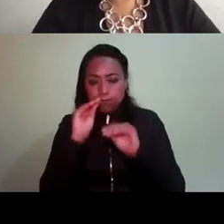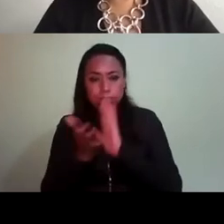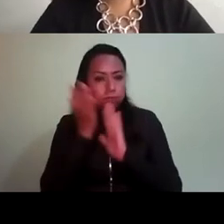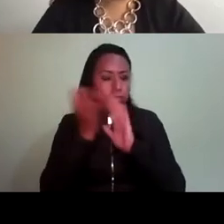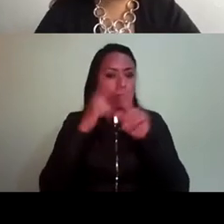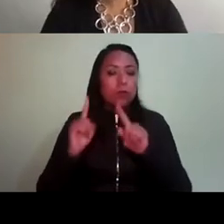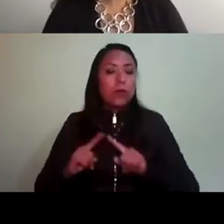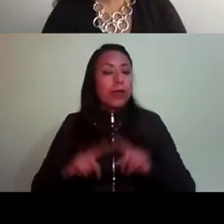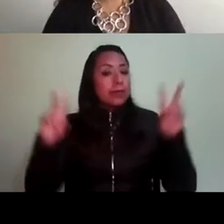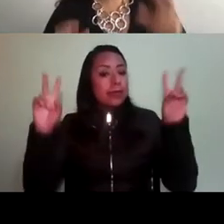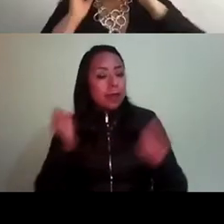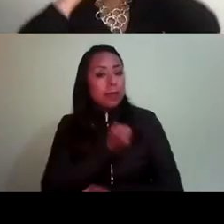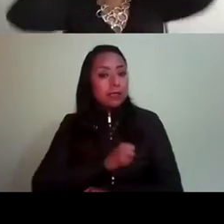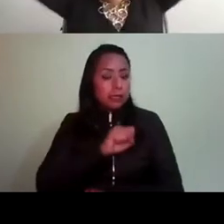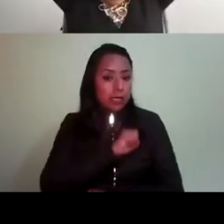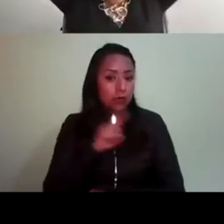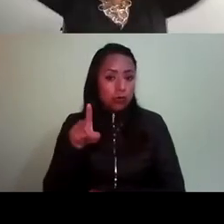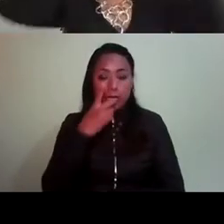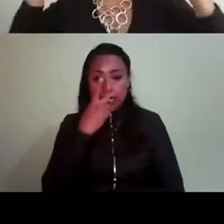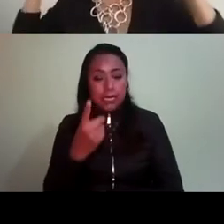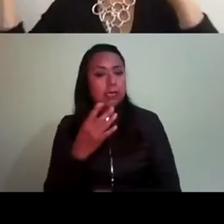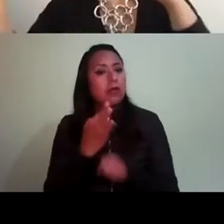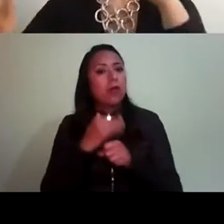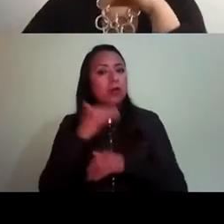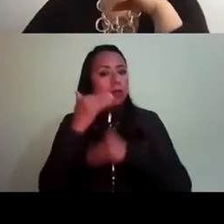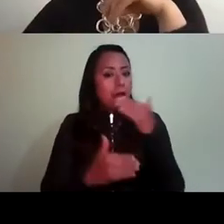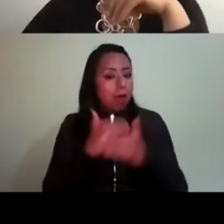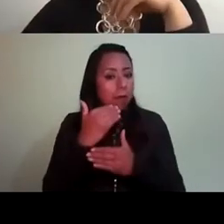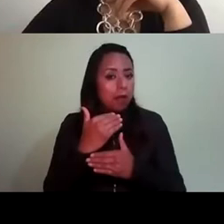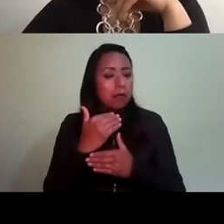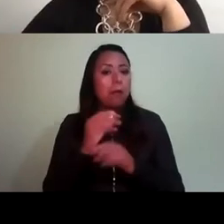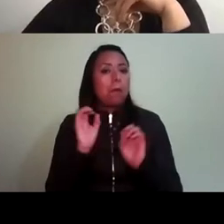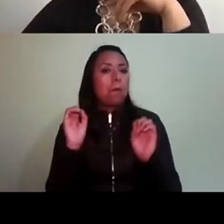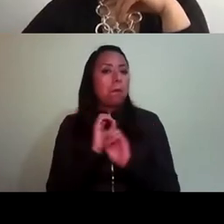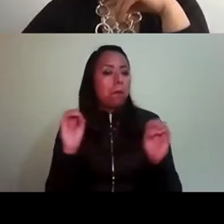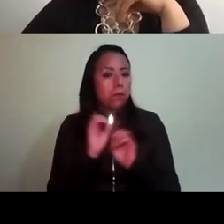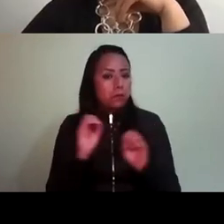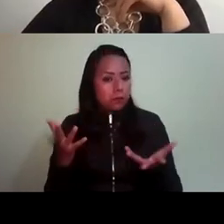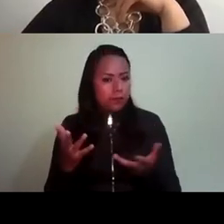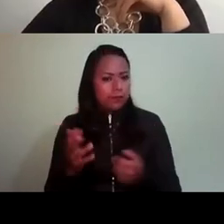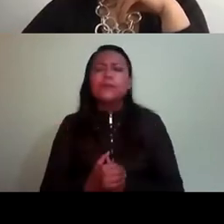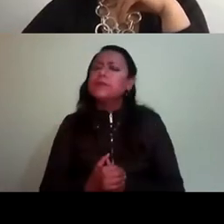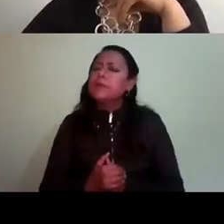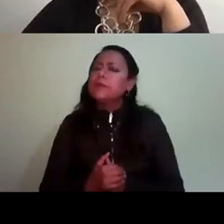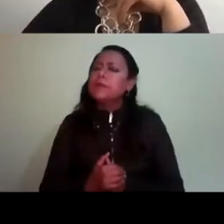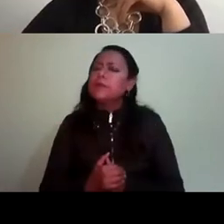nos informa que lleva 0 avances. Quisiera saber si esto es correcto o hay